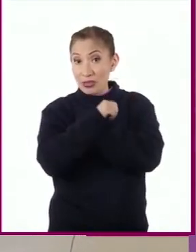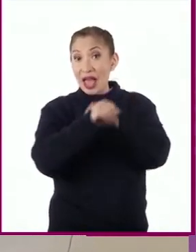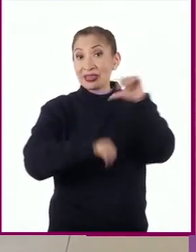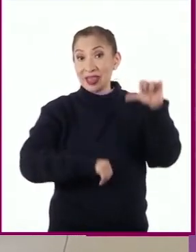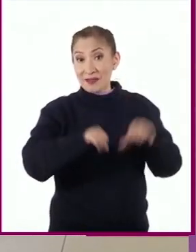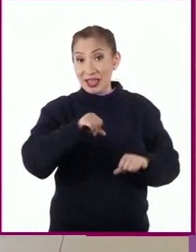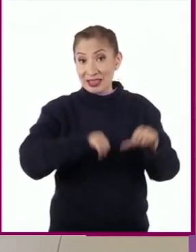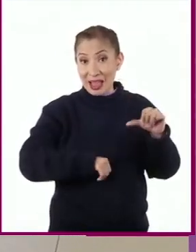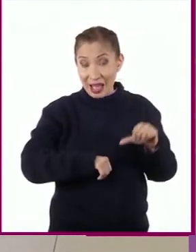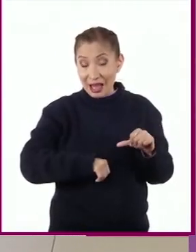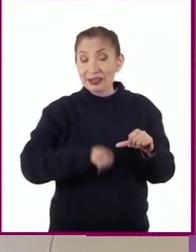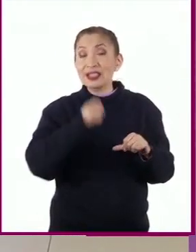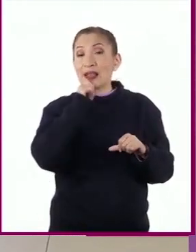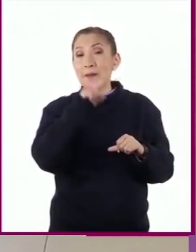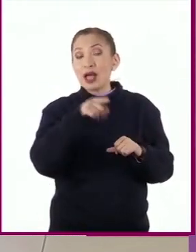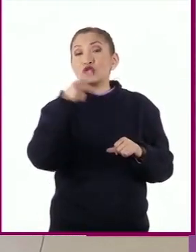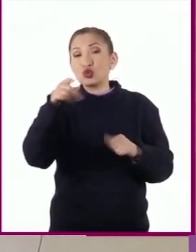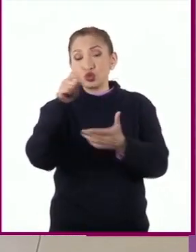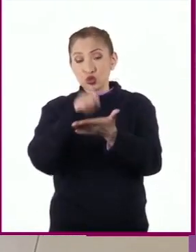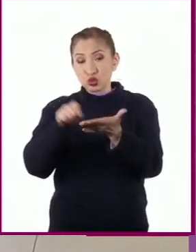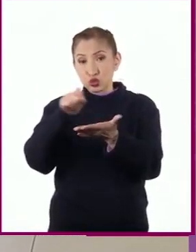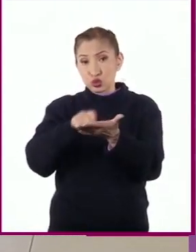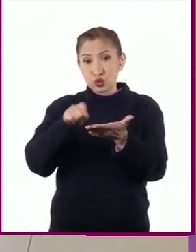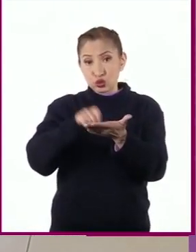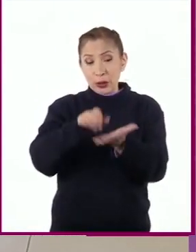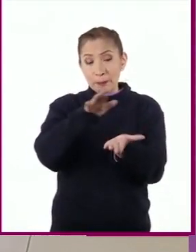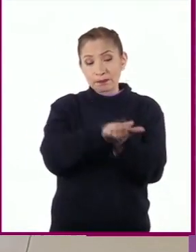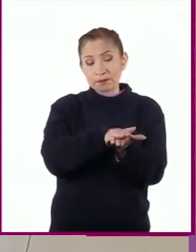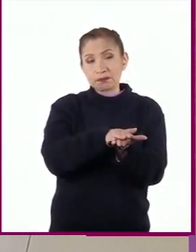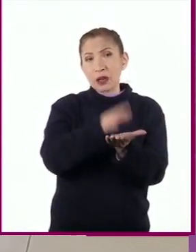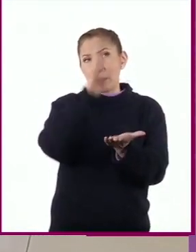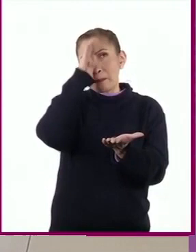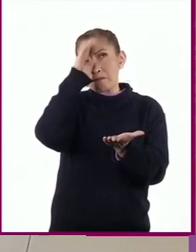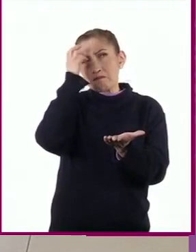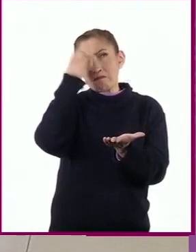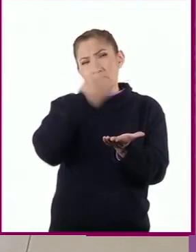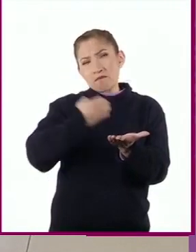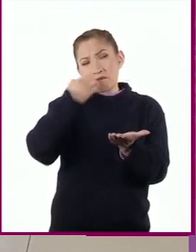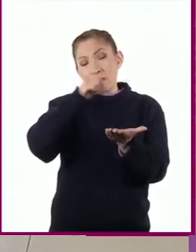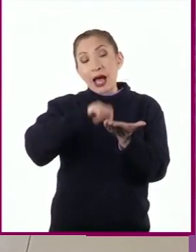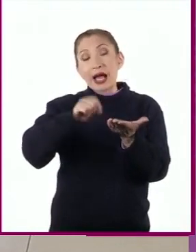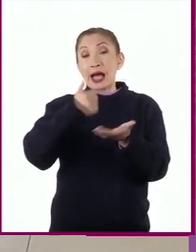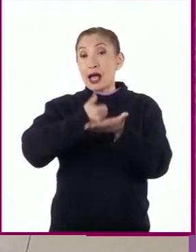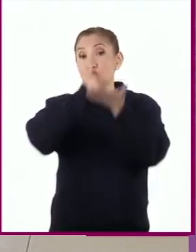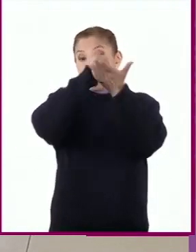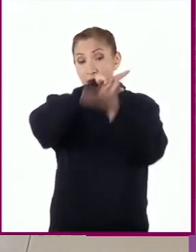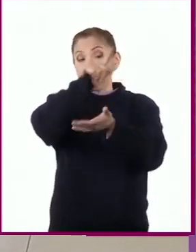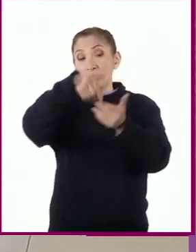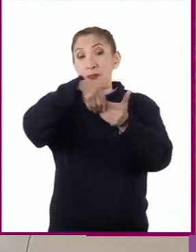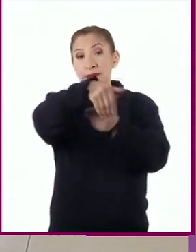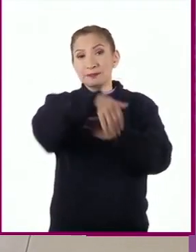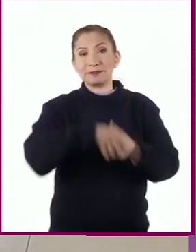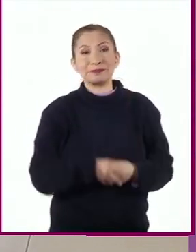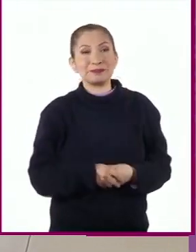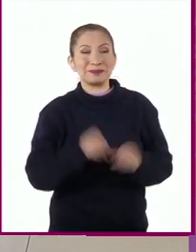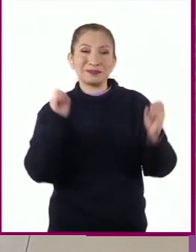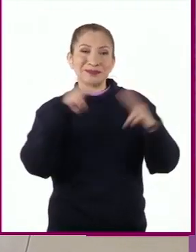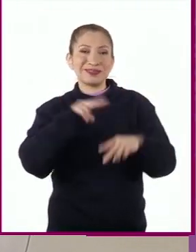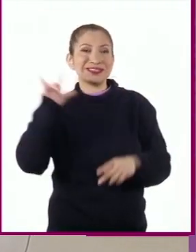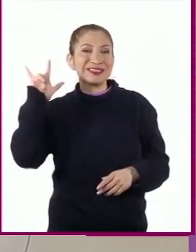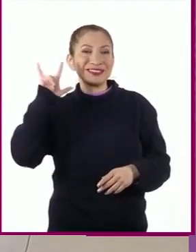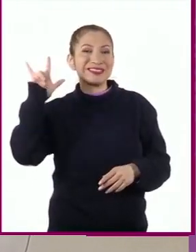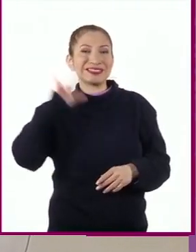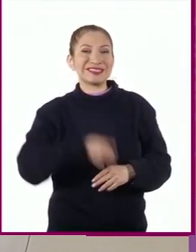actividades realizadas, así como sus anotaciones y reflexiones que les servirán más adelante. ¡Hasta